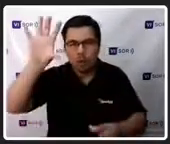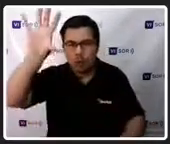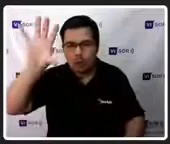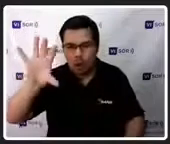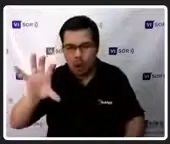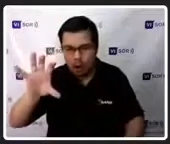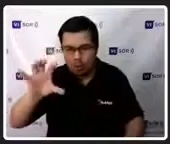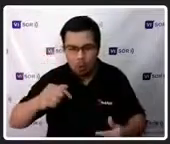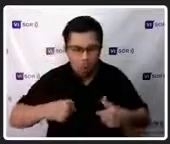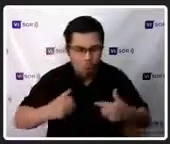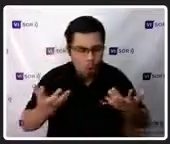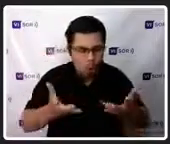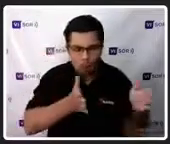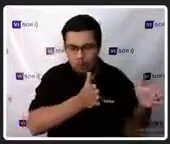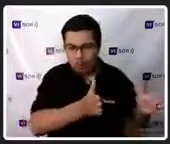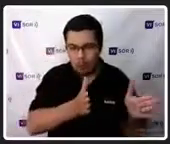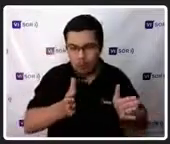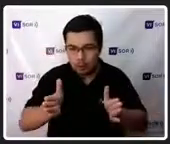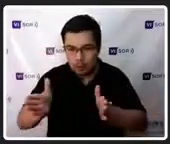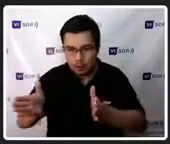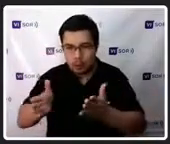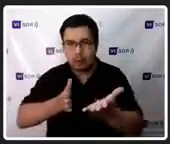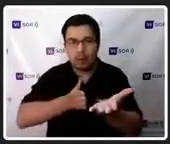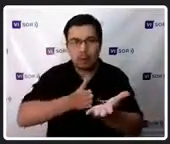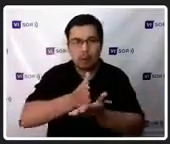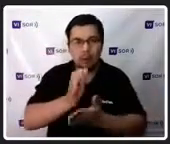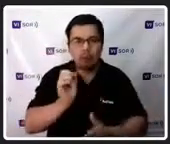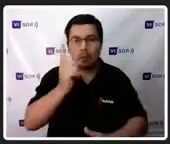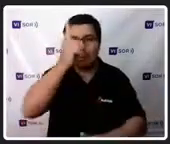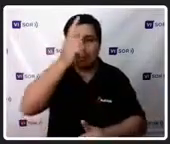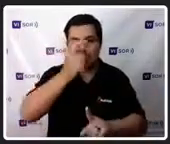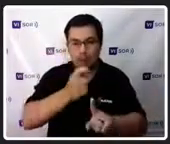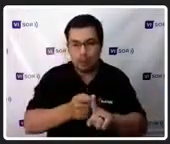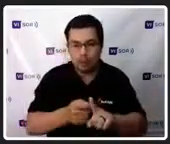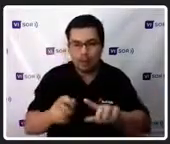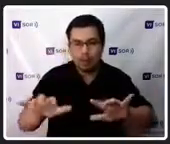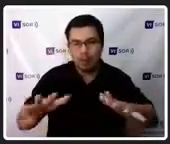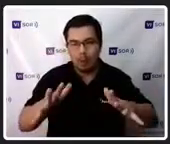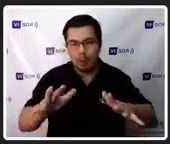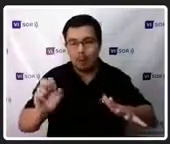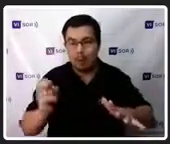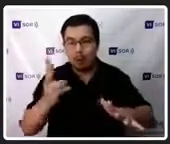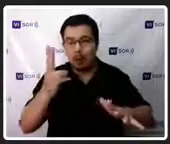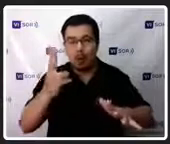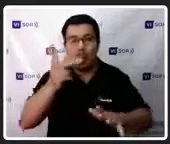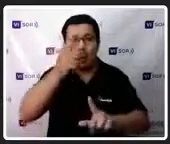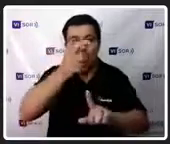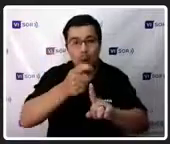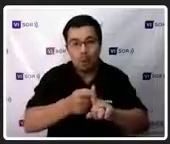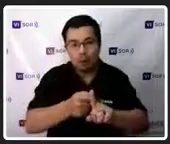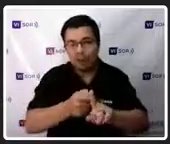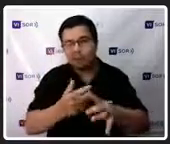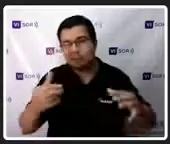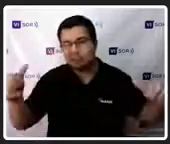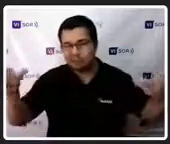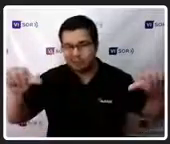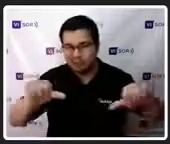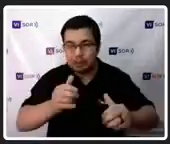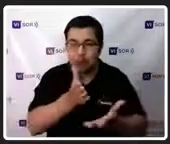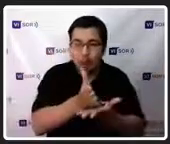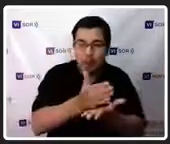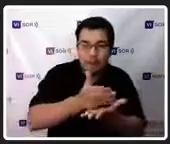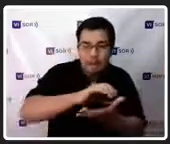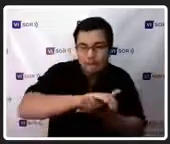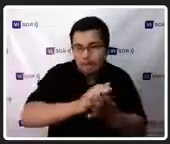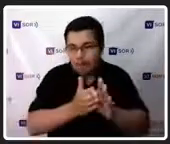lancé. Primer mes, no me fue muy bien, pues. Segundo mes, oh, tampoco. Porque obviamente había que preparar toda una estrategia, preparar el